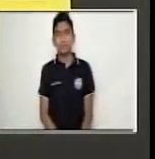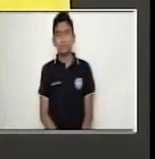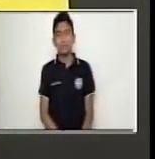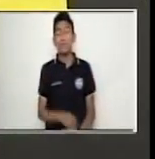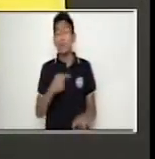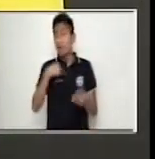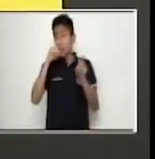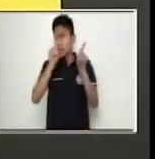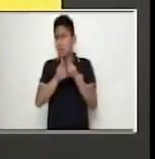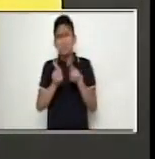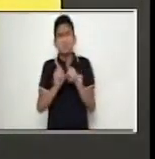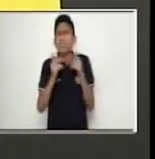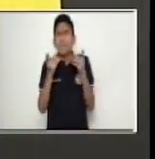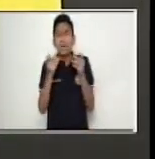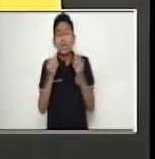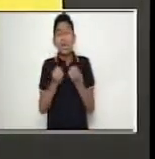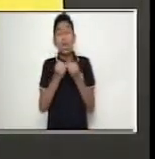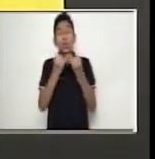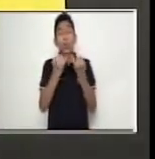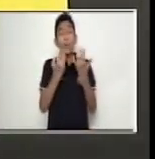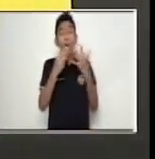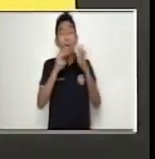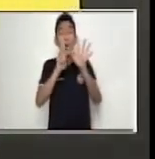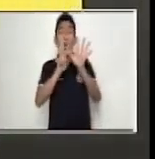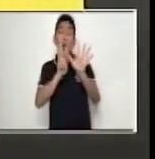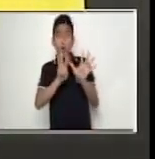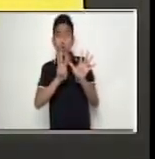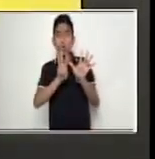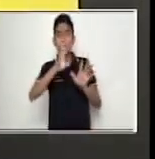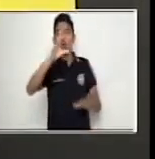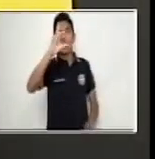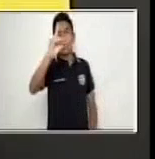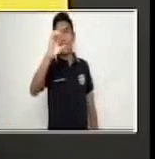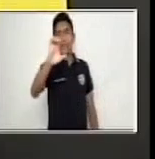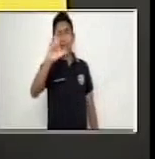Tenemos el número 8 que corresponde a la decena.